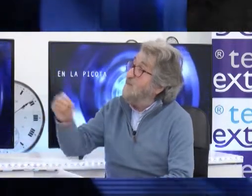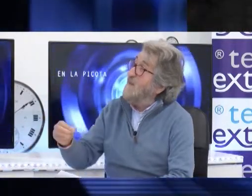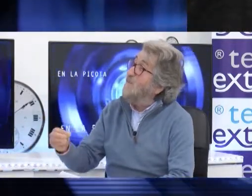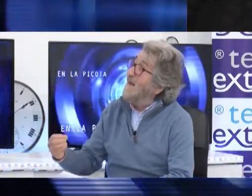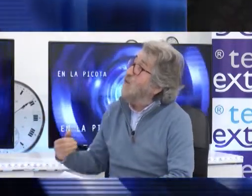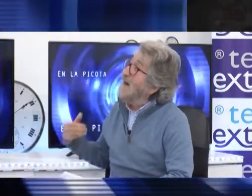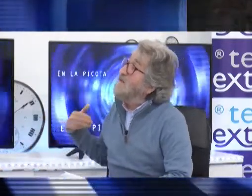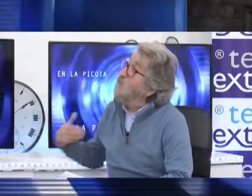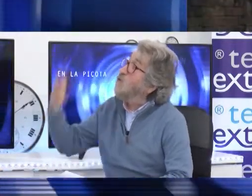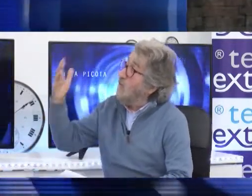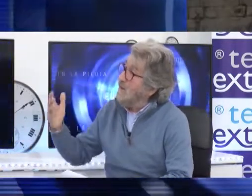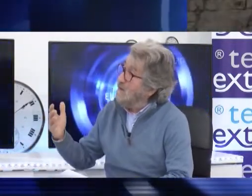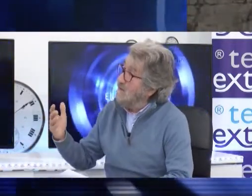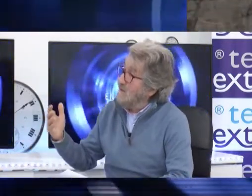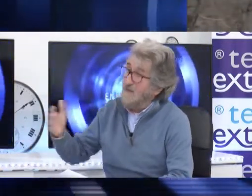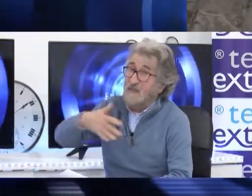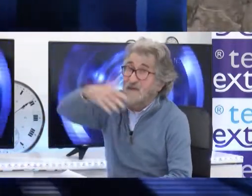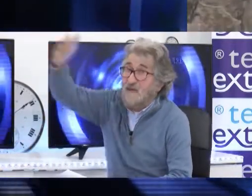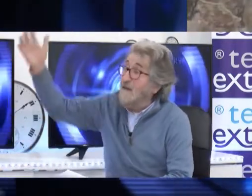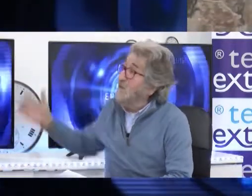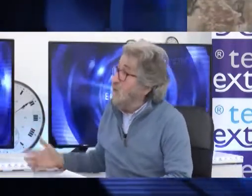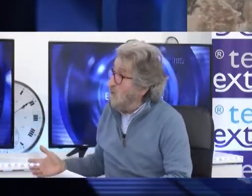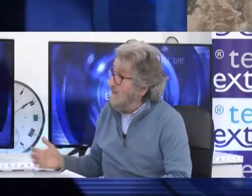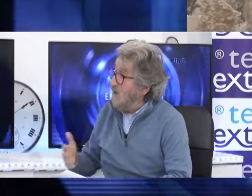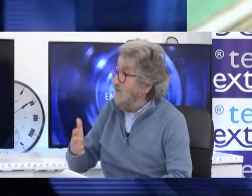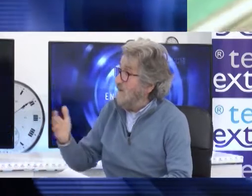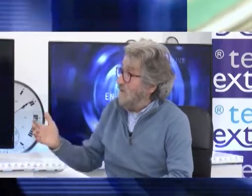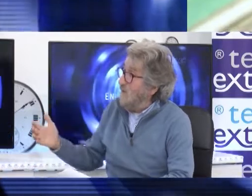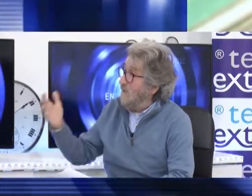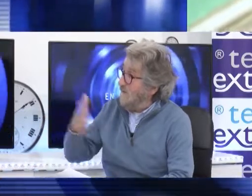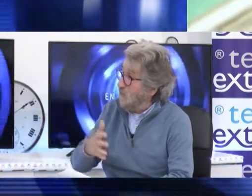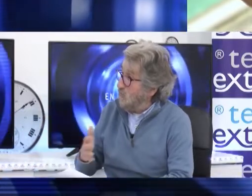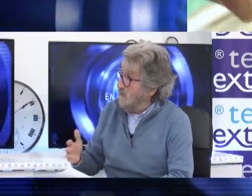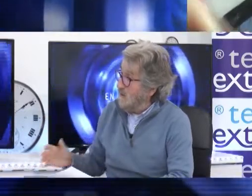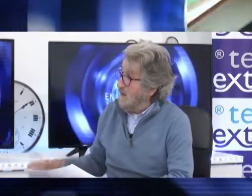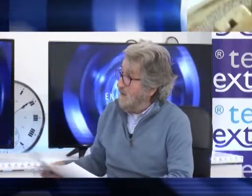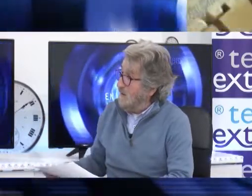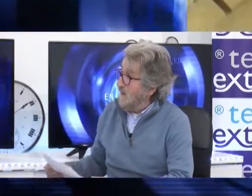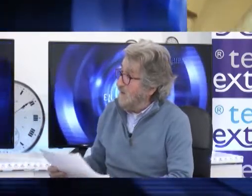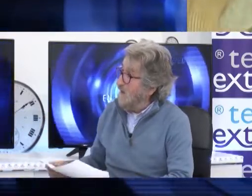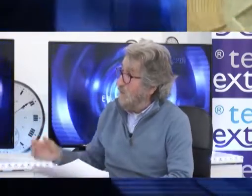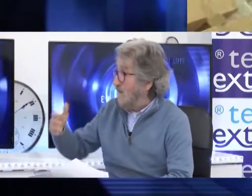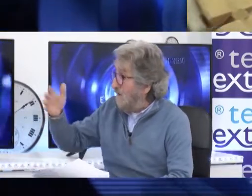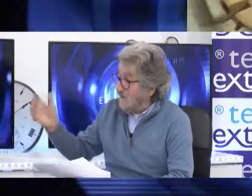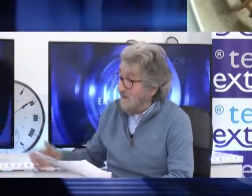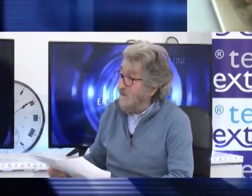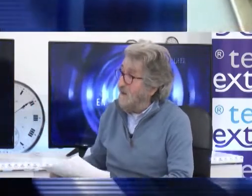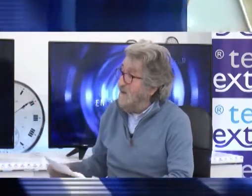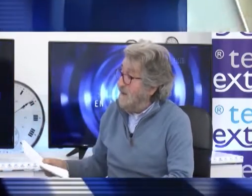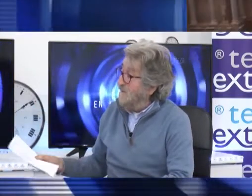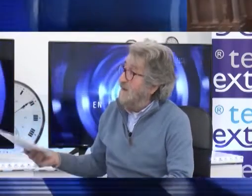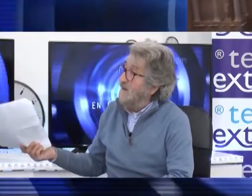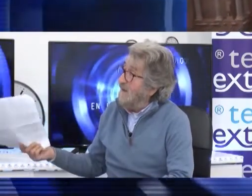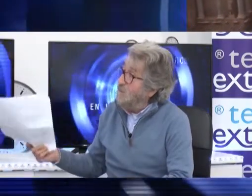1900, refiero el primer momento, el gran impulso político, independientemente de los románticos del 19, del 18, de las distintas colecciones, etcétera,